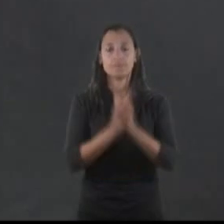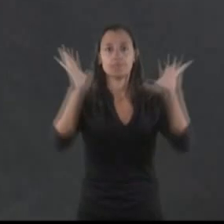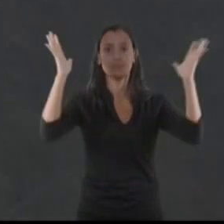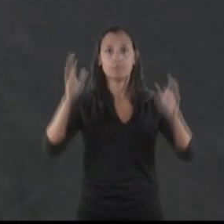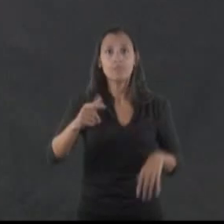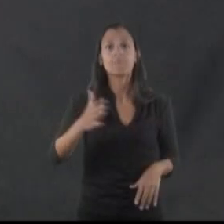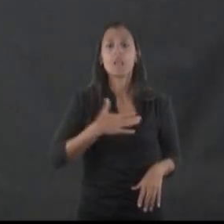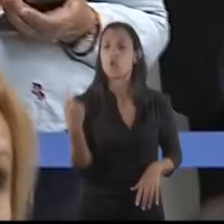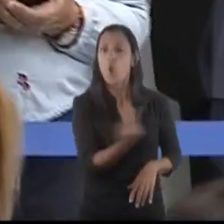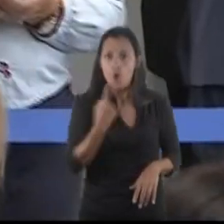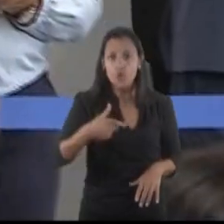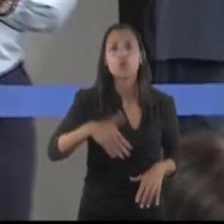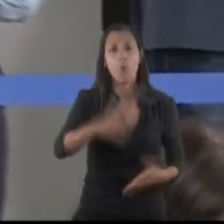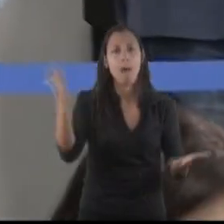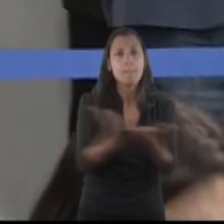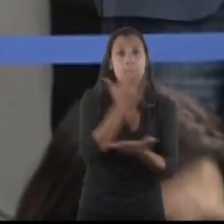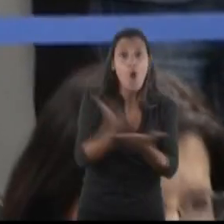La vamos a hacer en Argentina